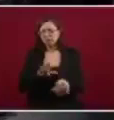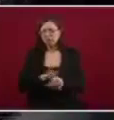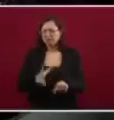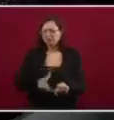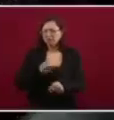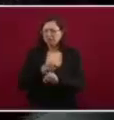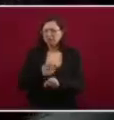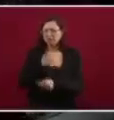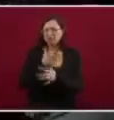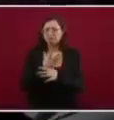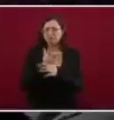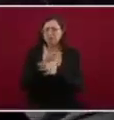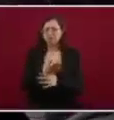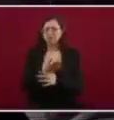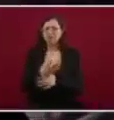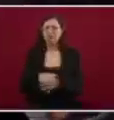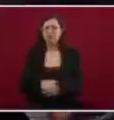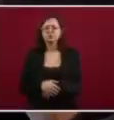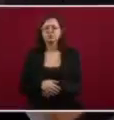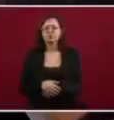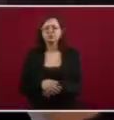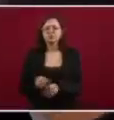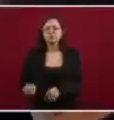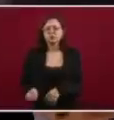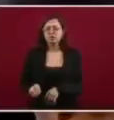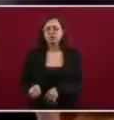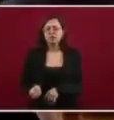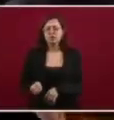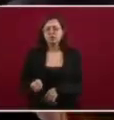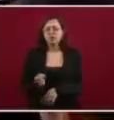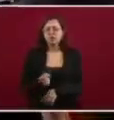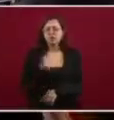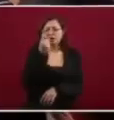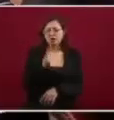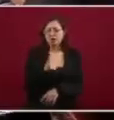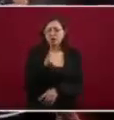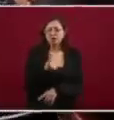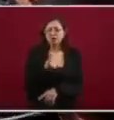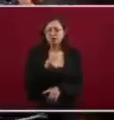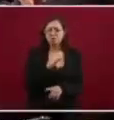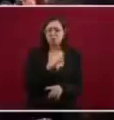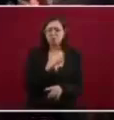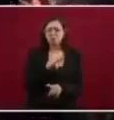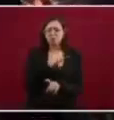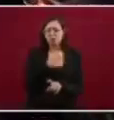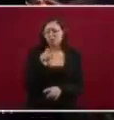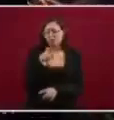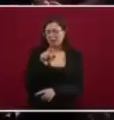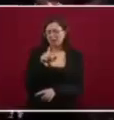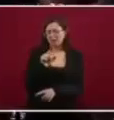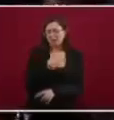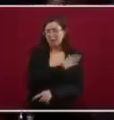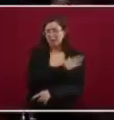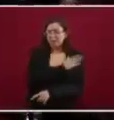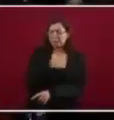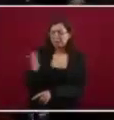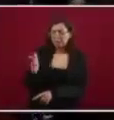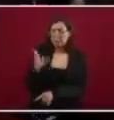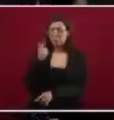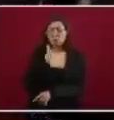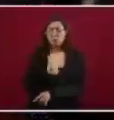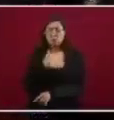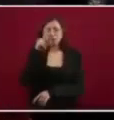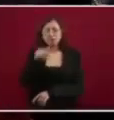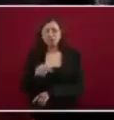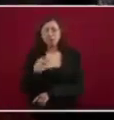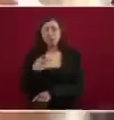Nos comenta que a las 13:18 Julián LeBarón solicitó el apoyo de la Guardia Nacional y posteriormente hasta las 17 horas